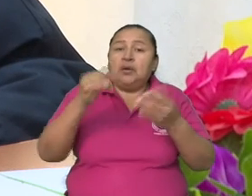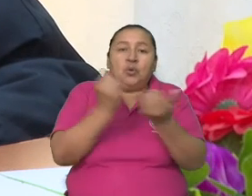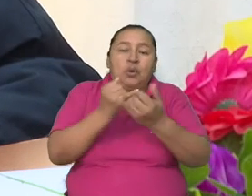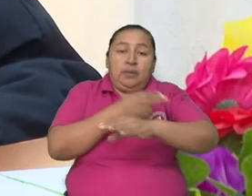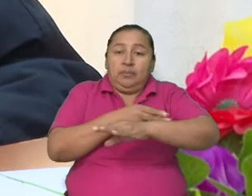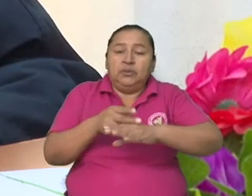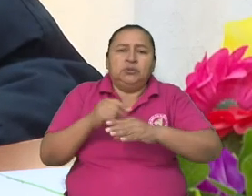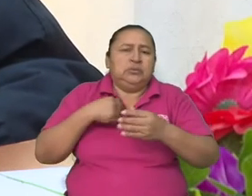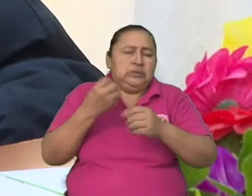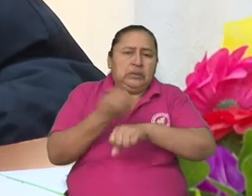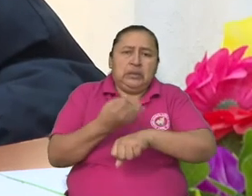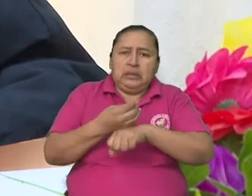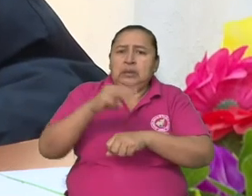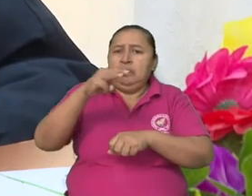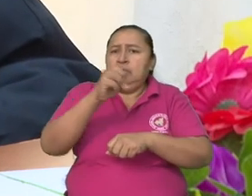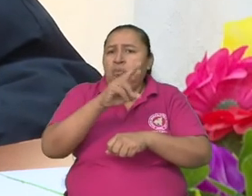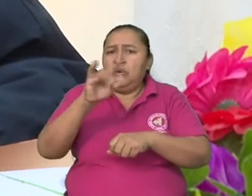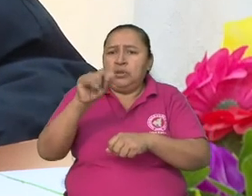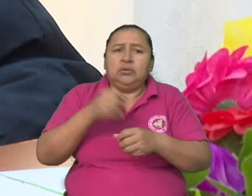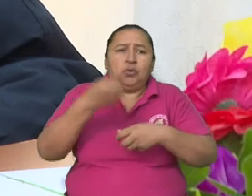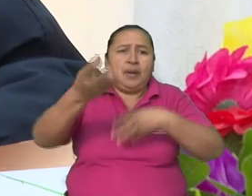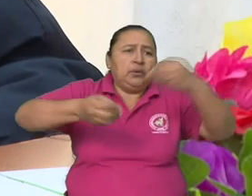a Morrito, todo eso se lo estaban dando